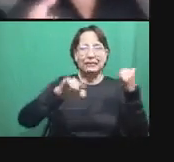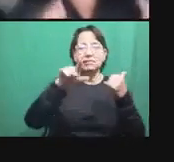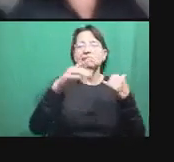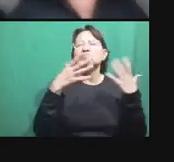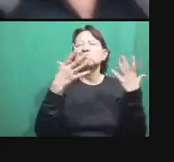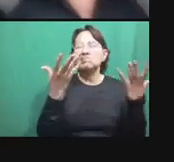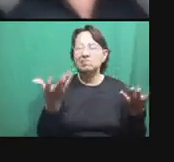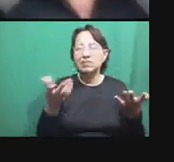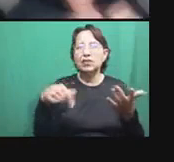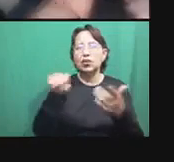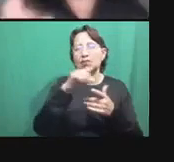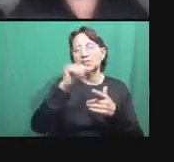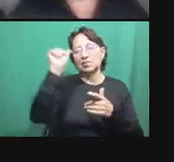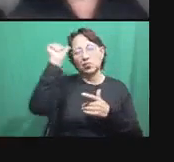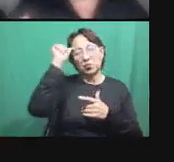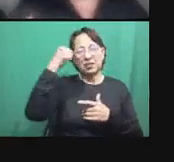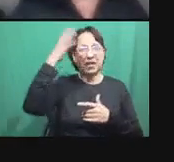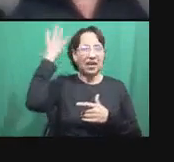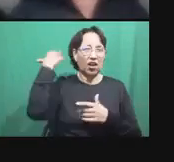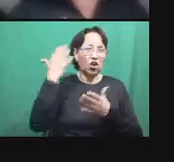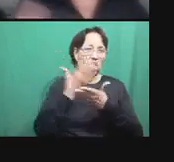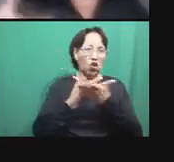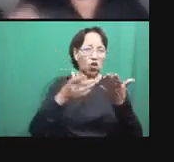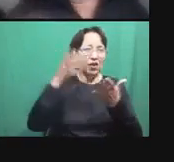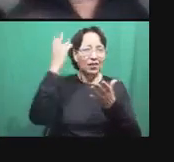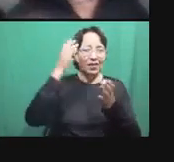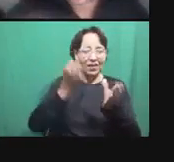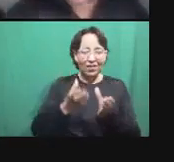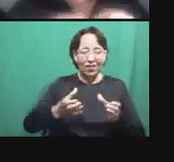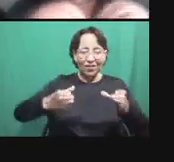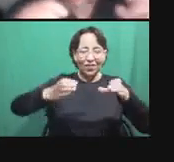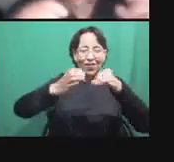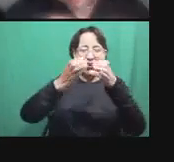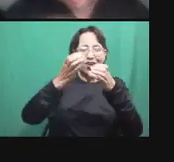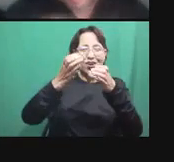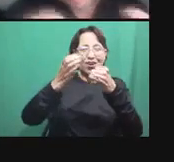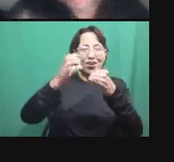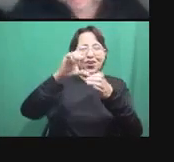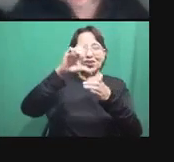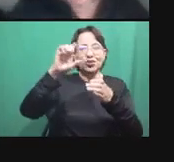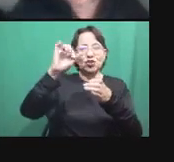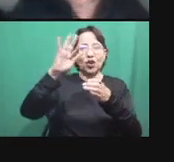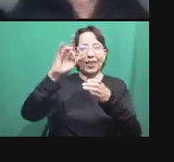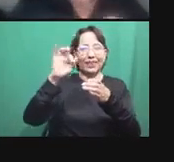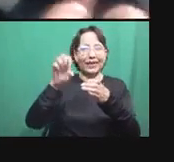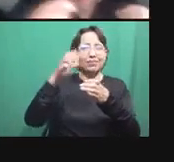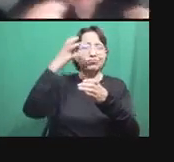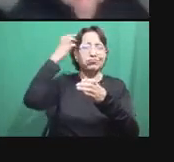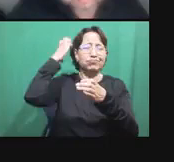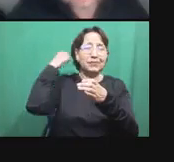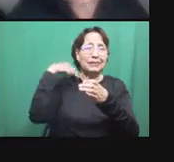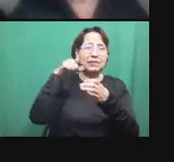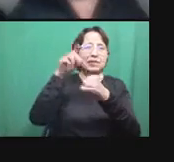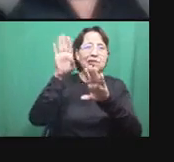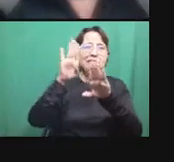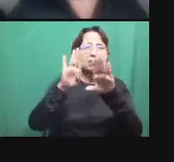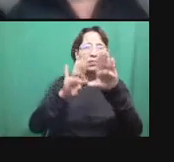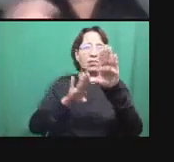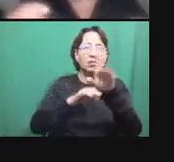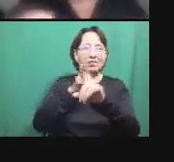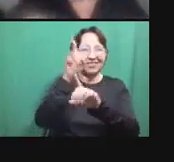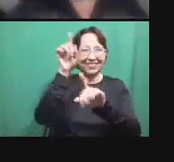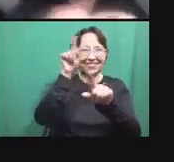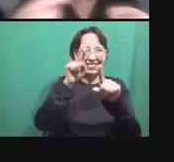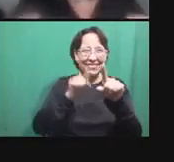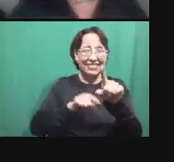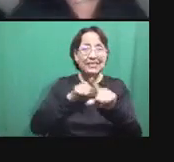republicano del florero de Llorente, en el cual hago que las grietas, que su grieta